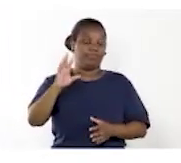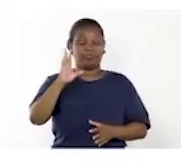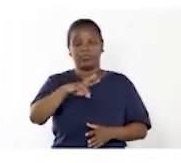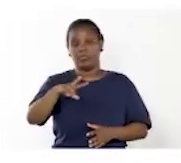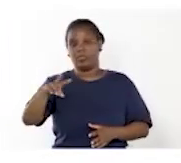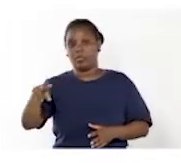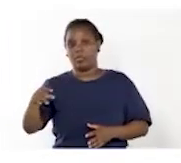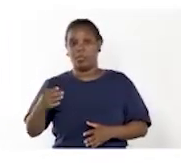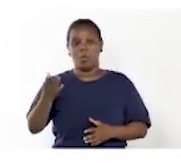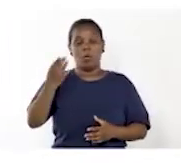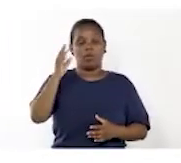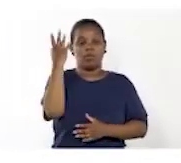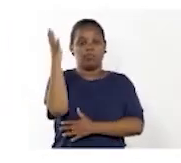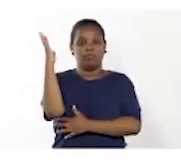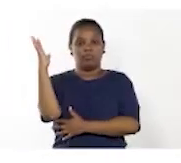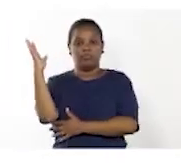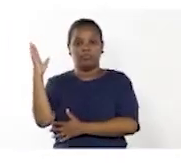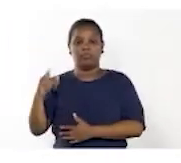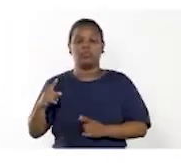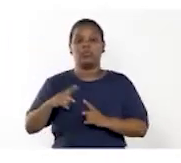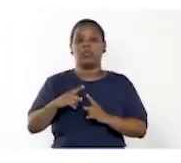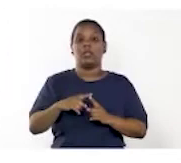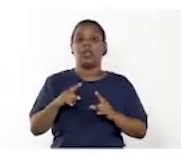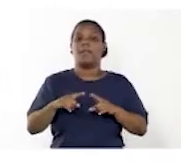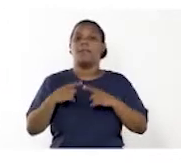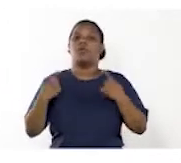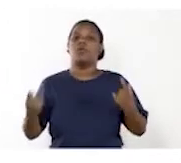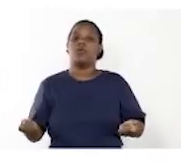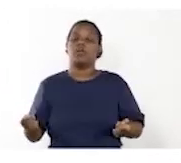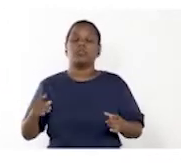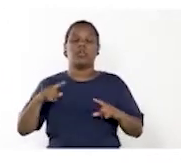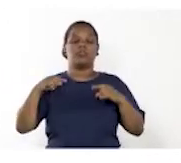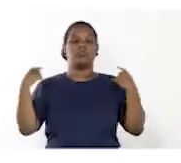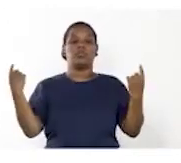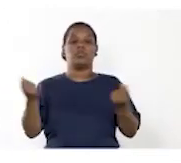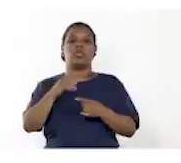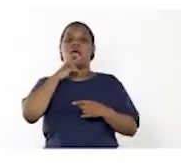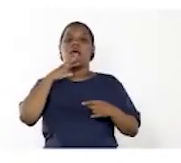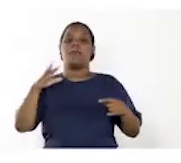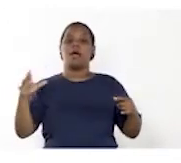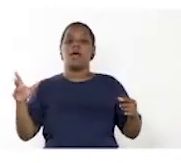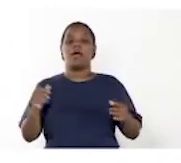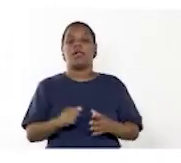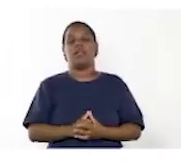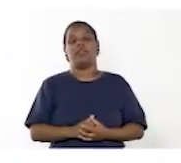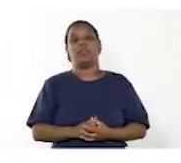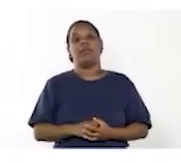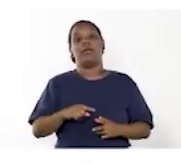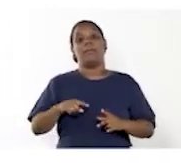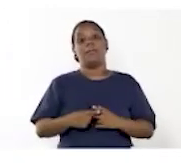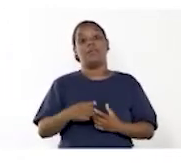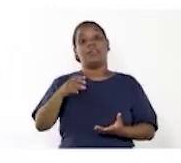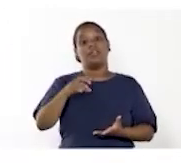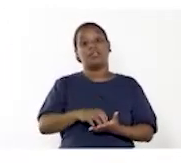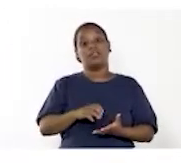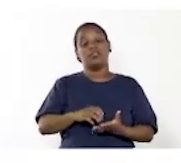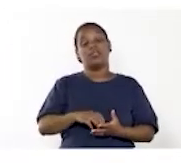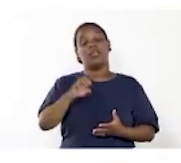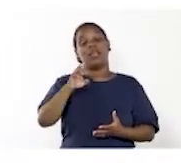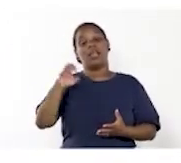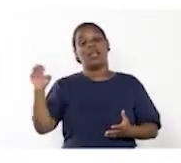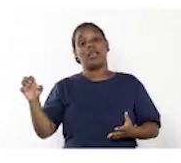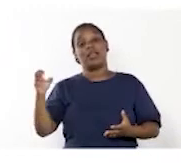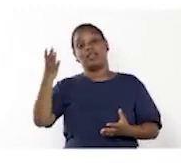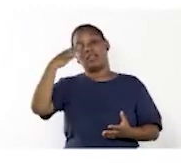bosques tropicales. ¿Por qué? Sencillamente porque está rodeada de mares, Pero en esa zona del este de la